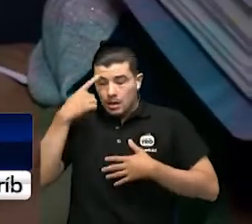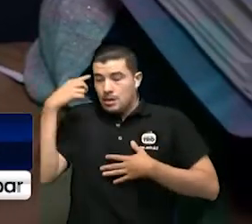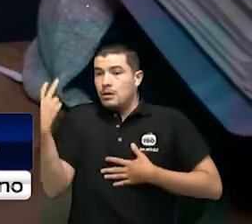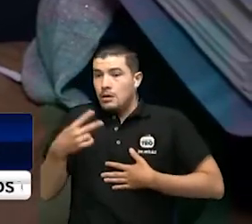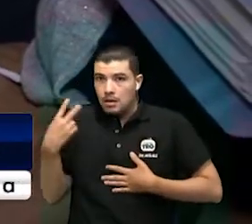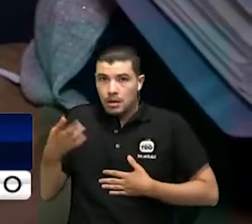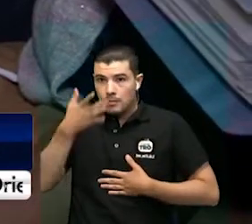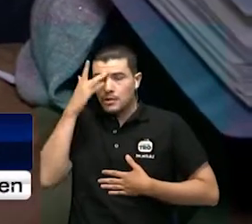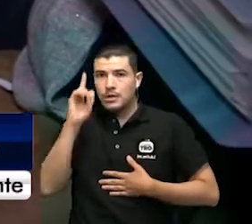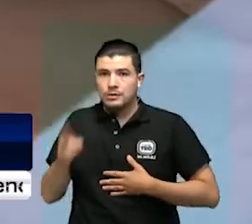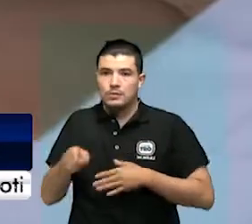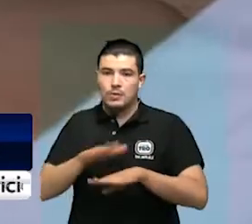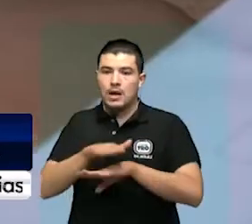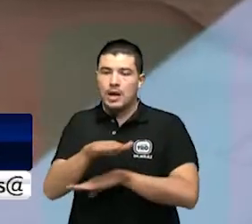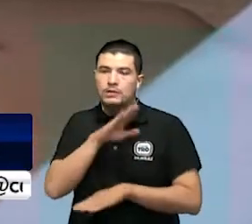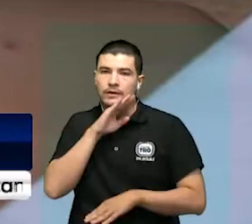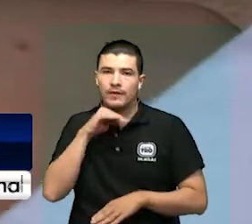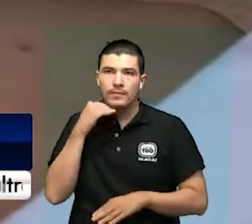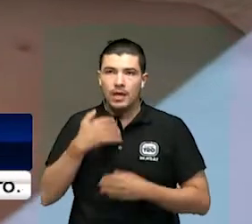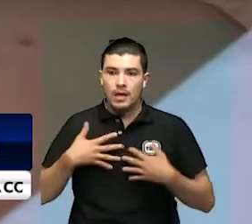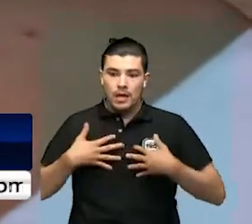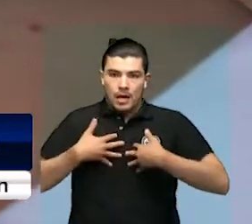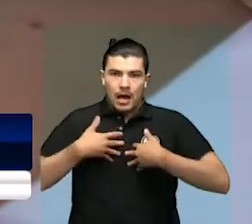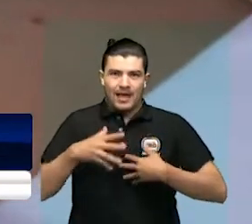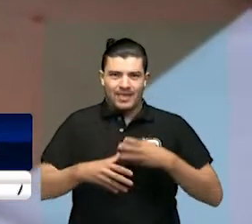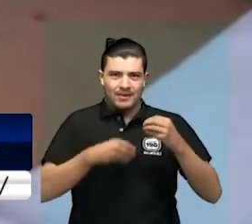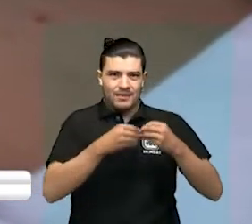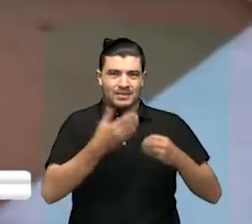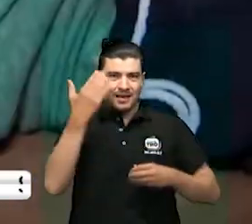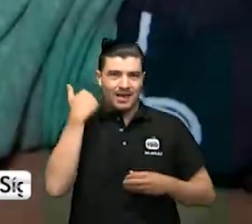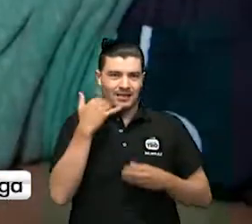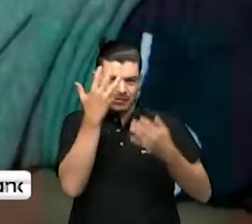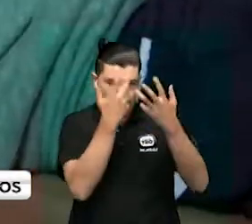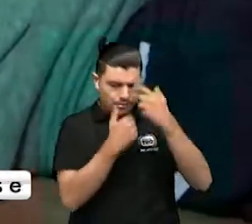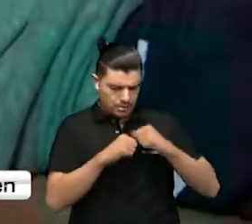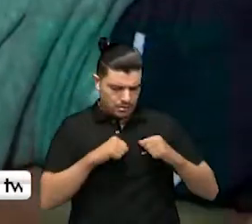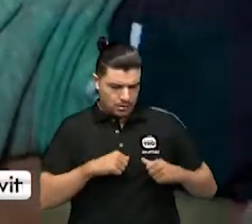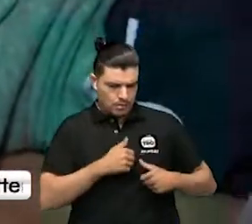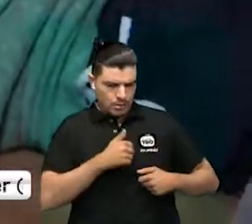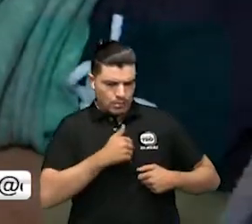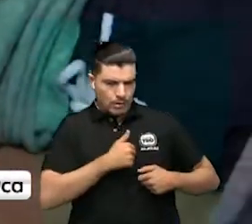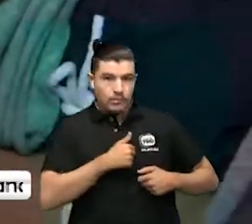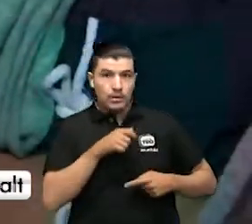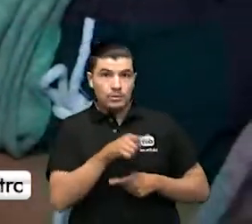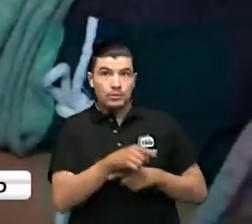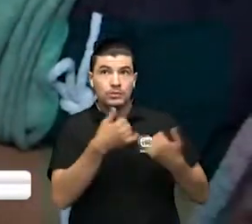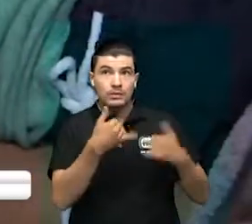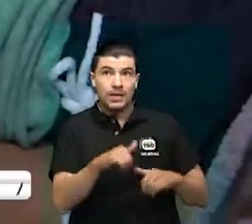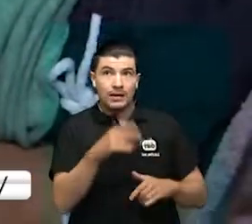producto en la enfermedad y en un electrocardiograma que le realizaron salió que ya padecía de arritmia cardíaca